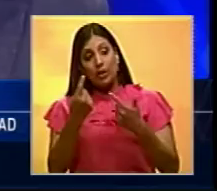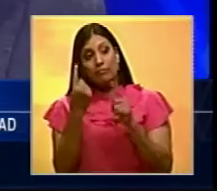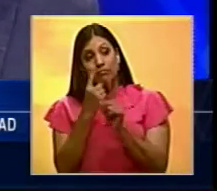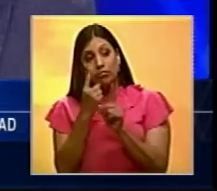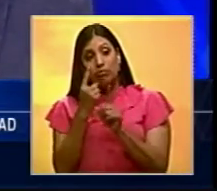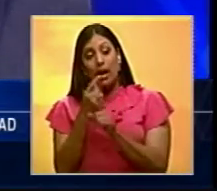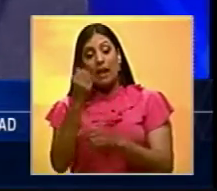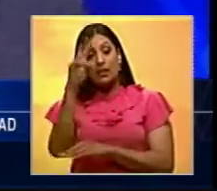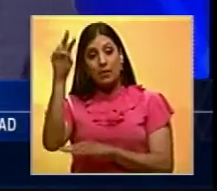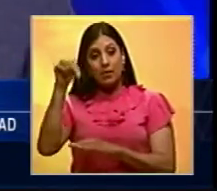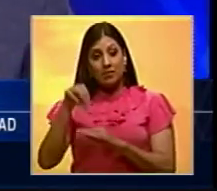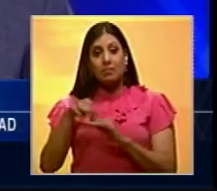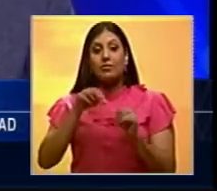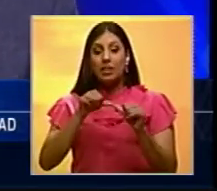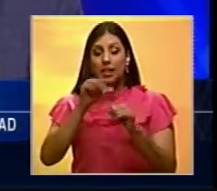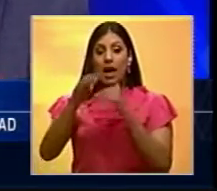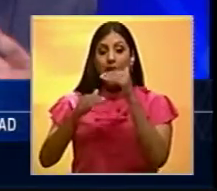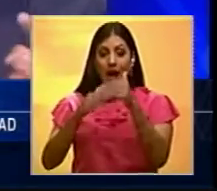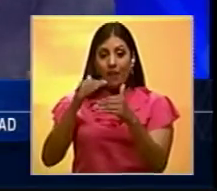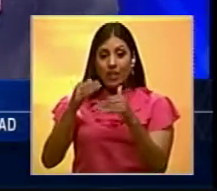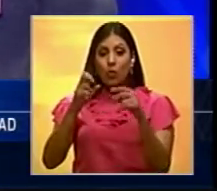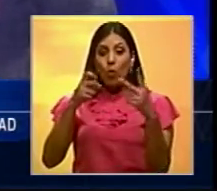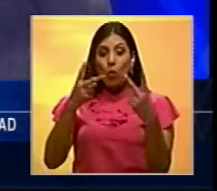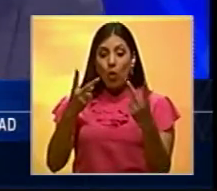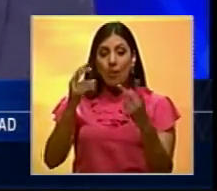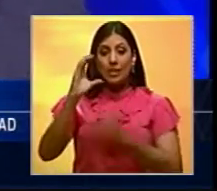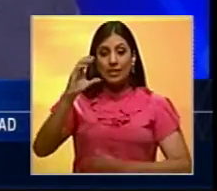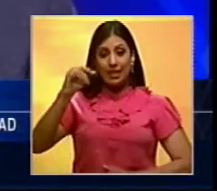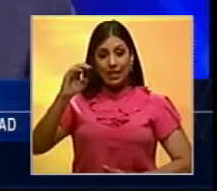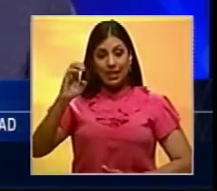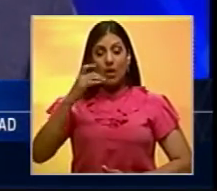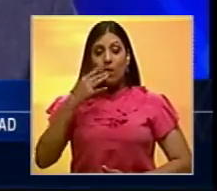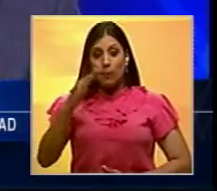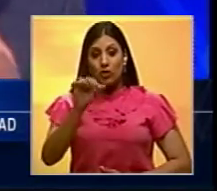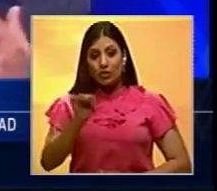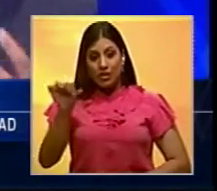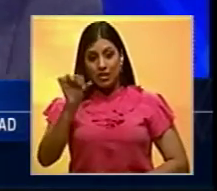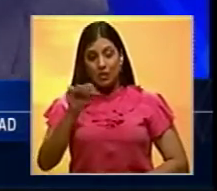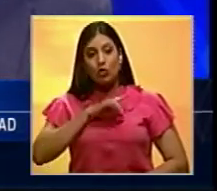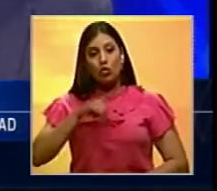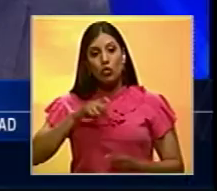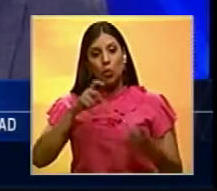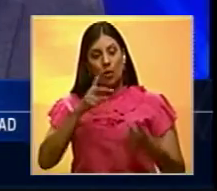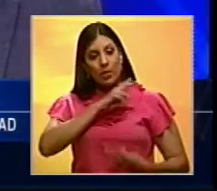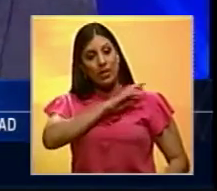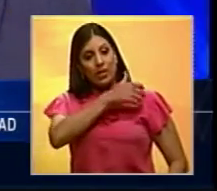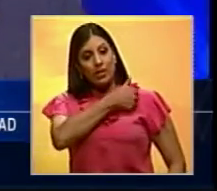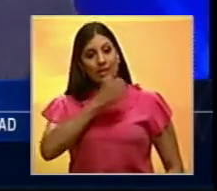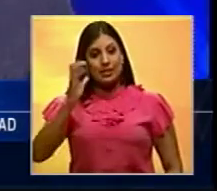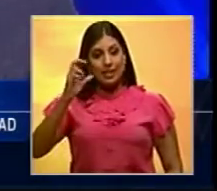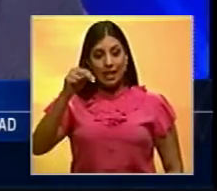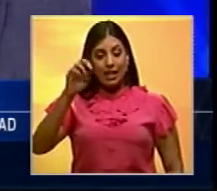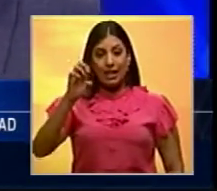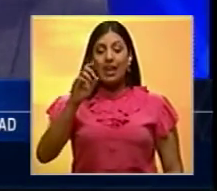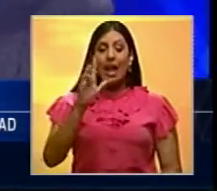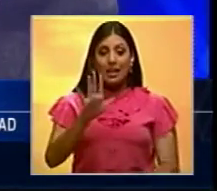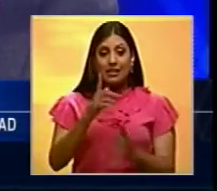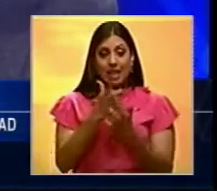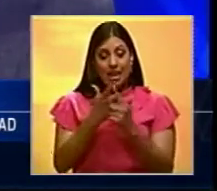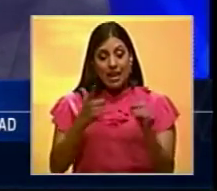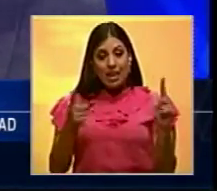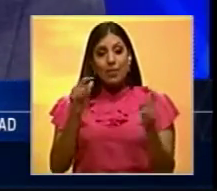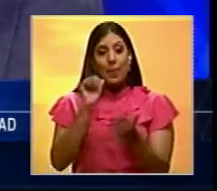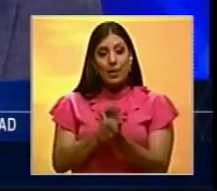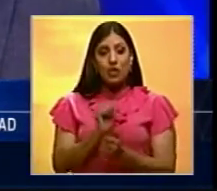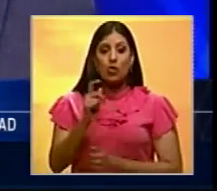a la Asamblea Nacional, seguir avanzando en nombrar un nuevo CNE en las próximas semanas, donde podamos nombrar nuevos rectores del CNE, en la libertad a los